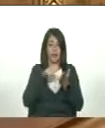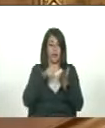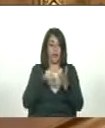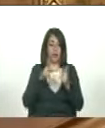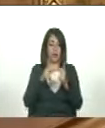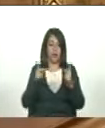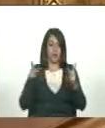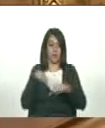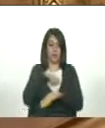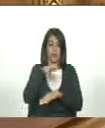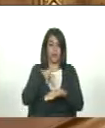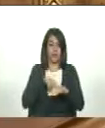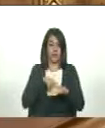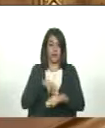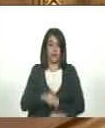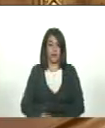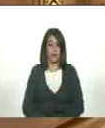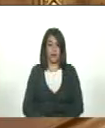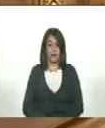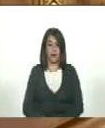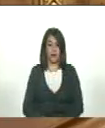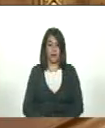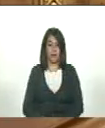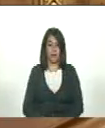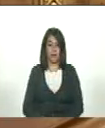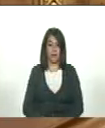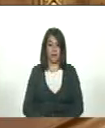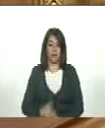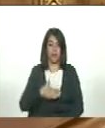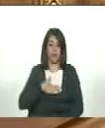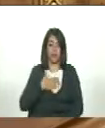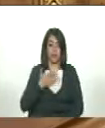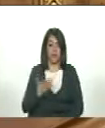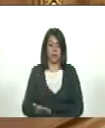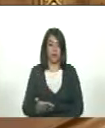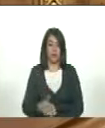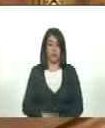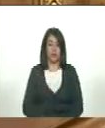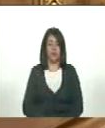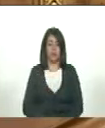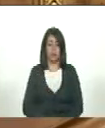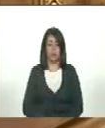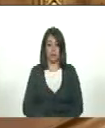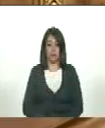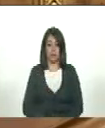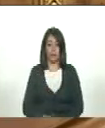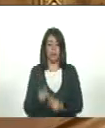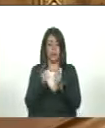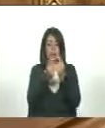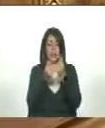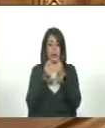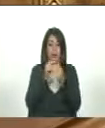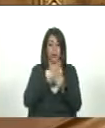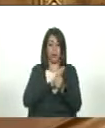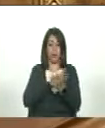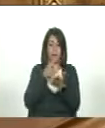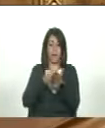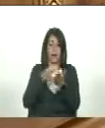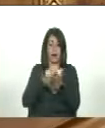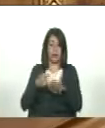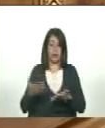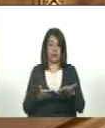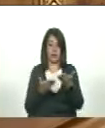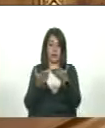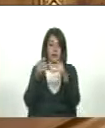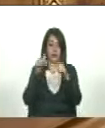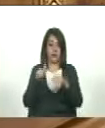pública nacional, la cual puede o tiene previsto recursos para el pago del servicio de la